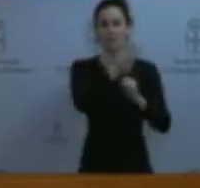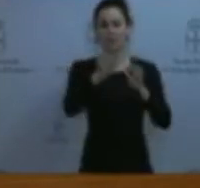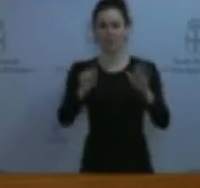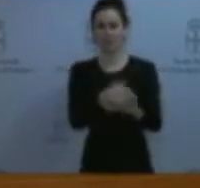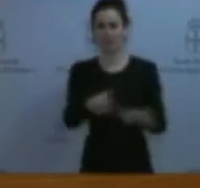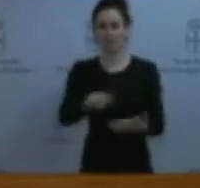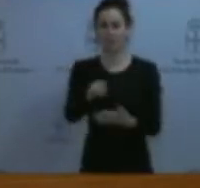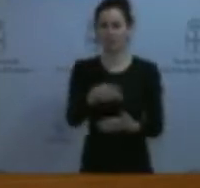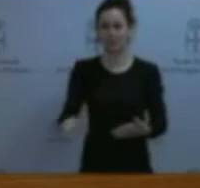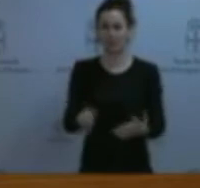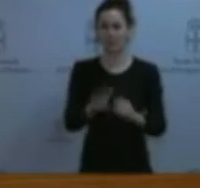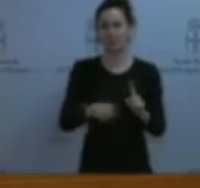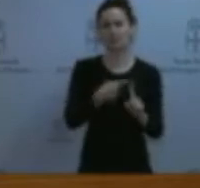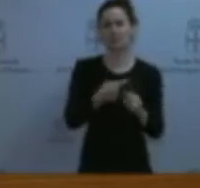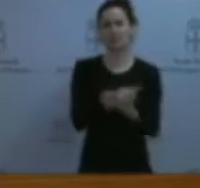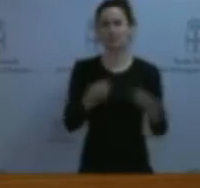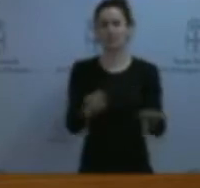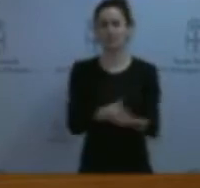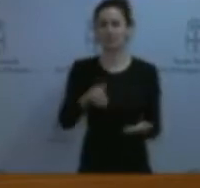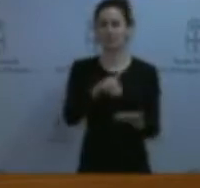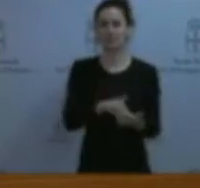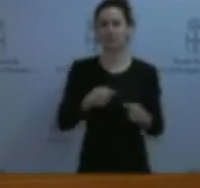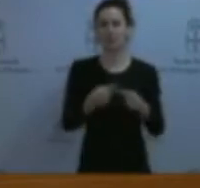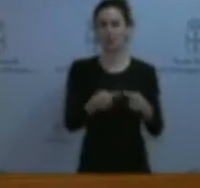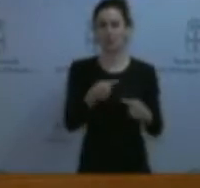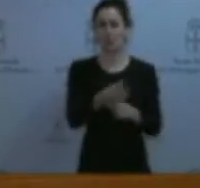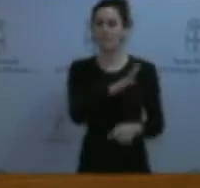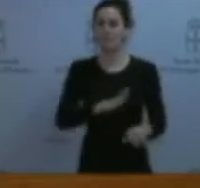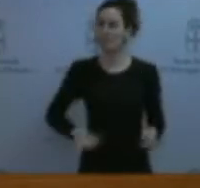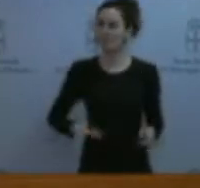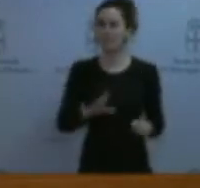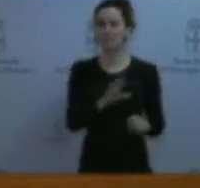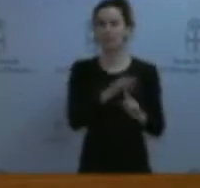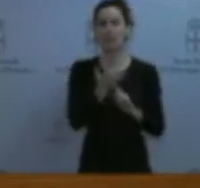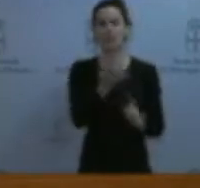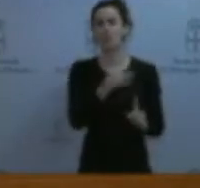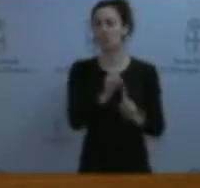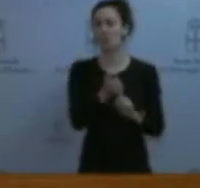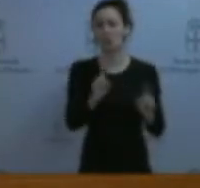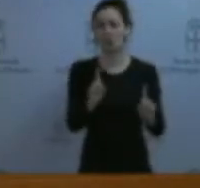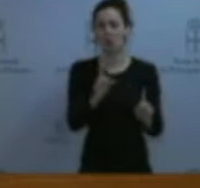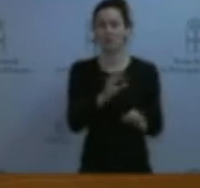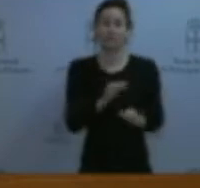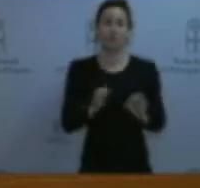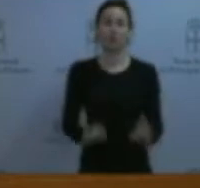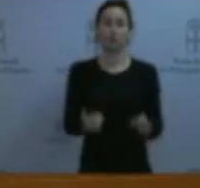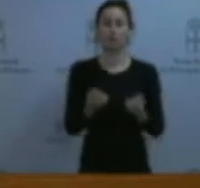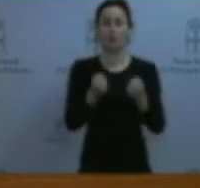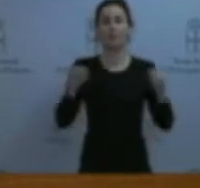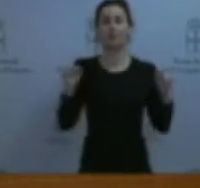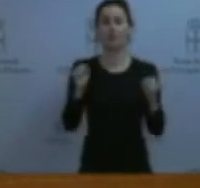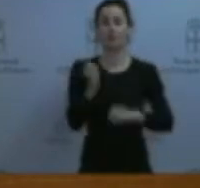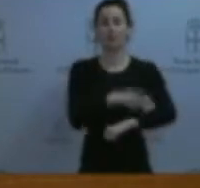euros más 16.000 diarios, mientras no se solvente esa situación, a pesar de tener una depuradora pagada con fondos